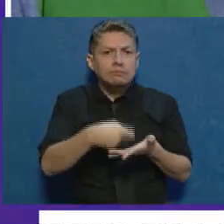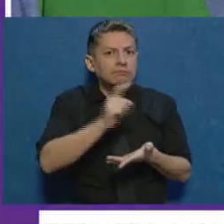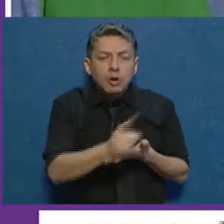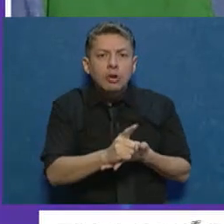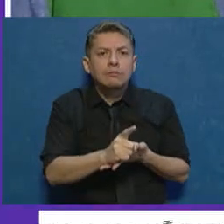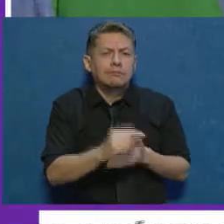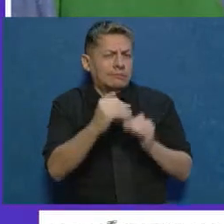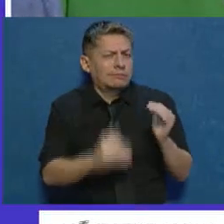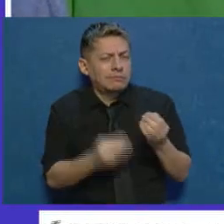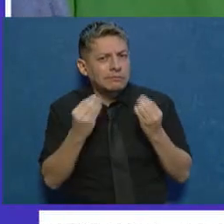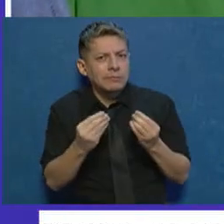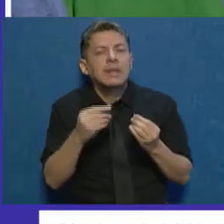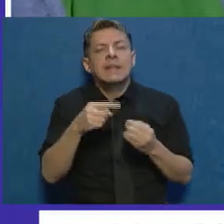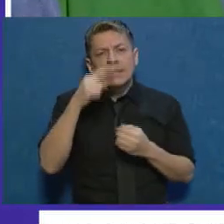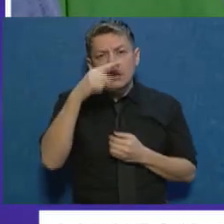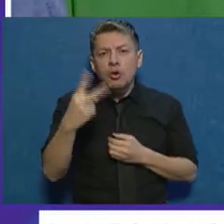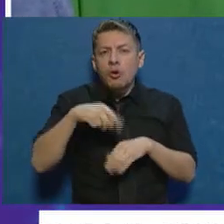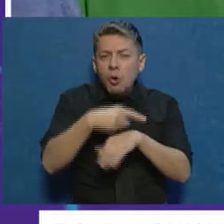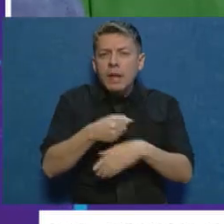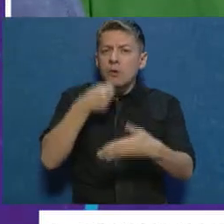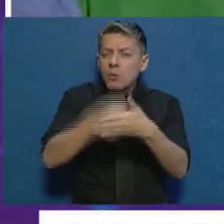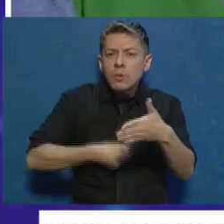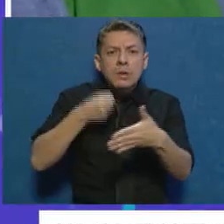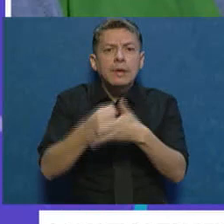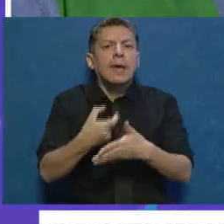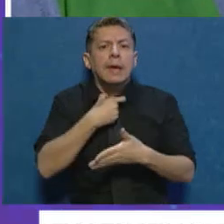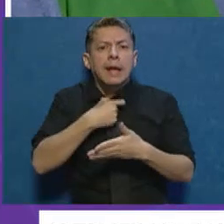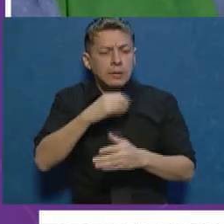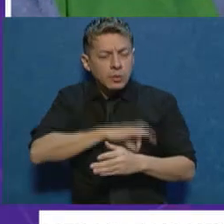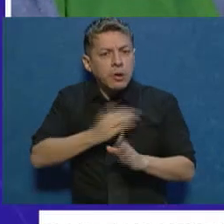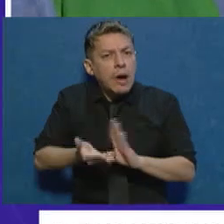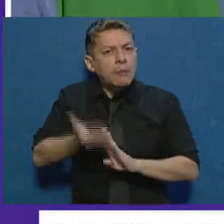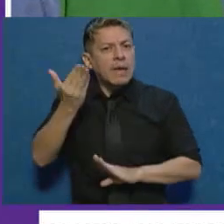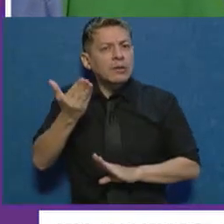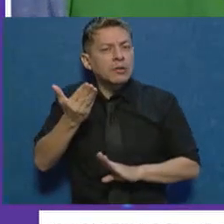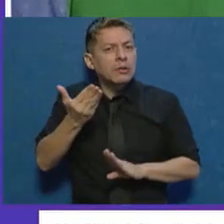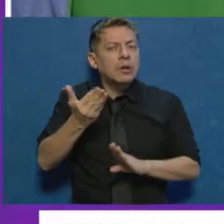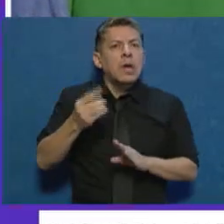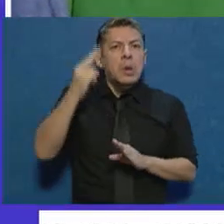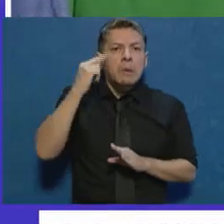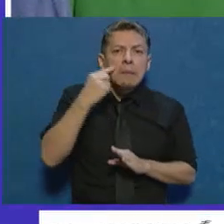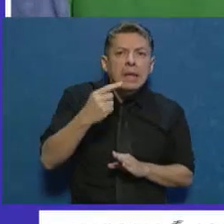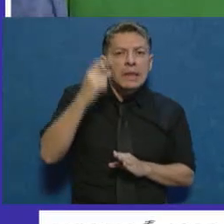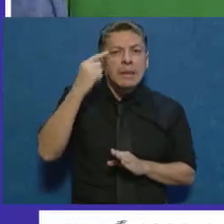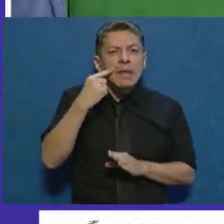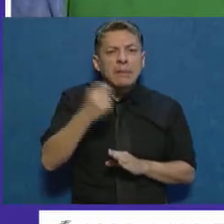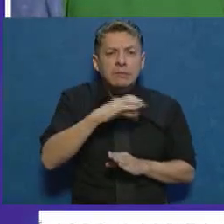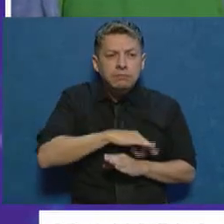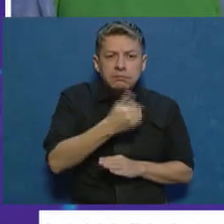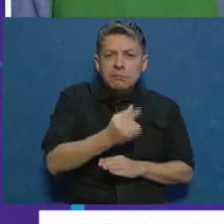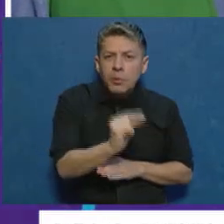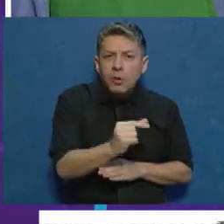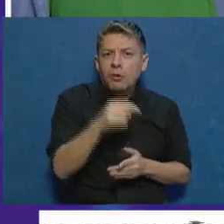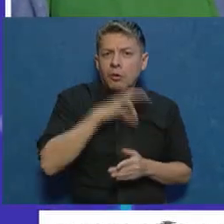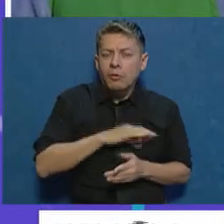municipales de la capital llevan 72 horas de lucha por tener un aumento salarial con salarios de 9.000 y 10.000 pesos. Eso por un lado. Pero por el